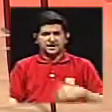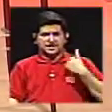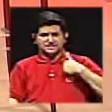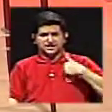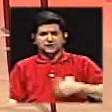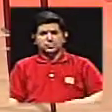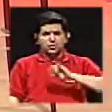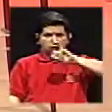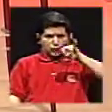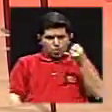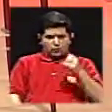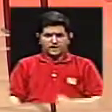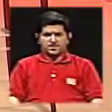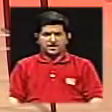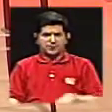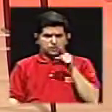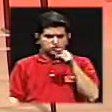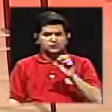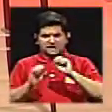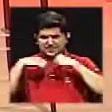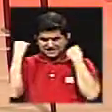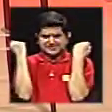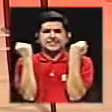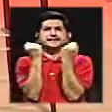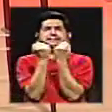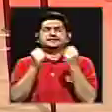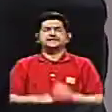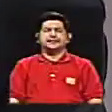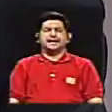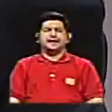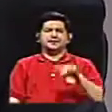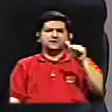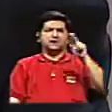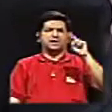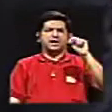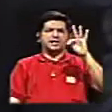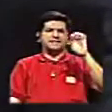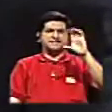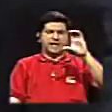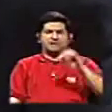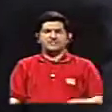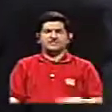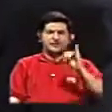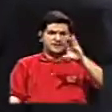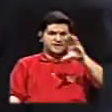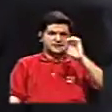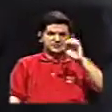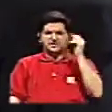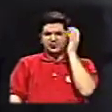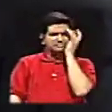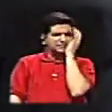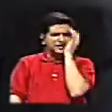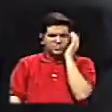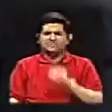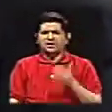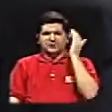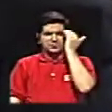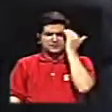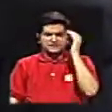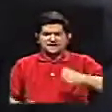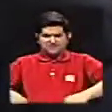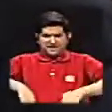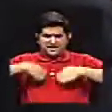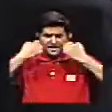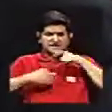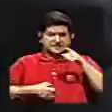qué a ustedes desde el sindicato ANTEC en el ICE les preocupó el enterarse de la